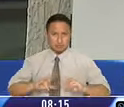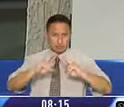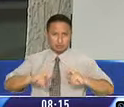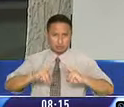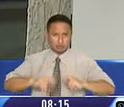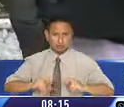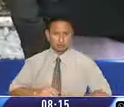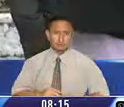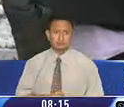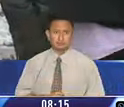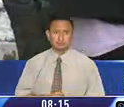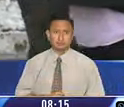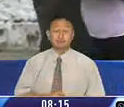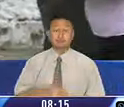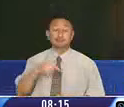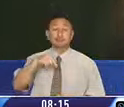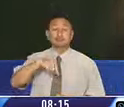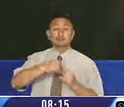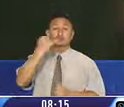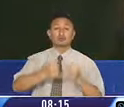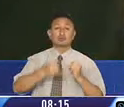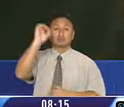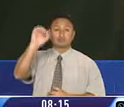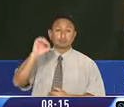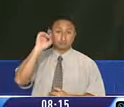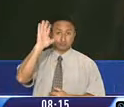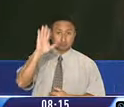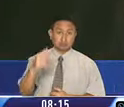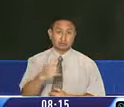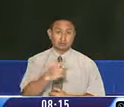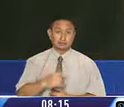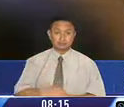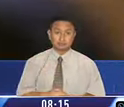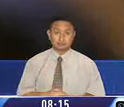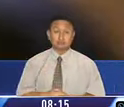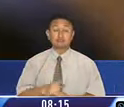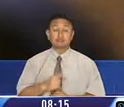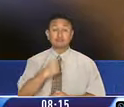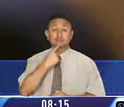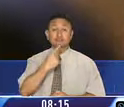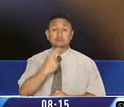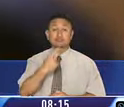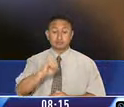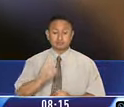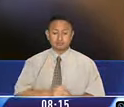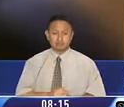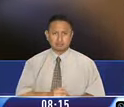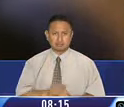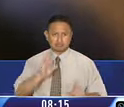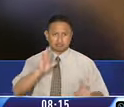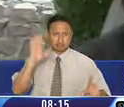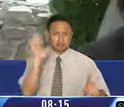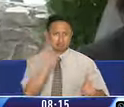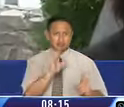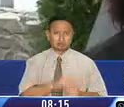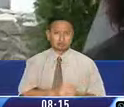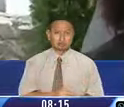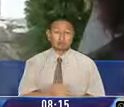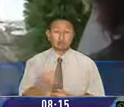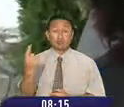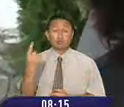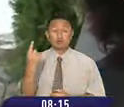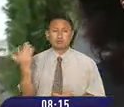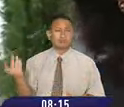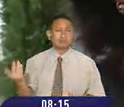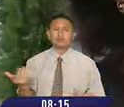caso. Este fue el último video que grabó María Belén, donde menciona que estaba siendo amenazada. Solo quiero saber dónde